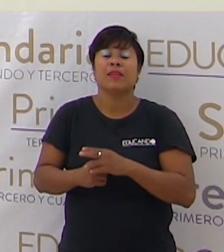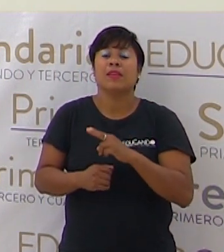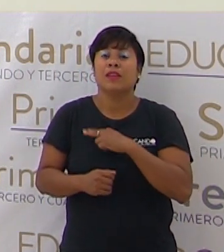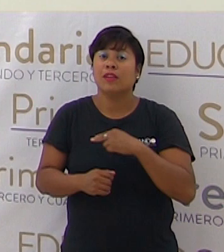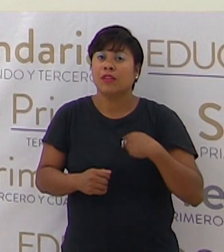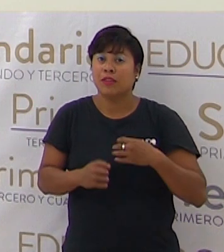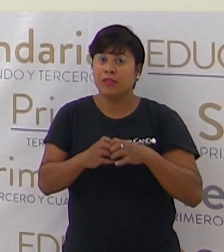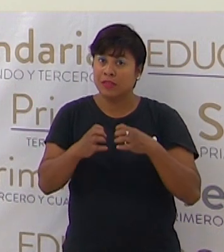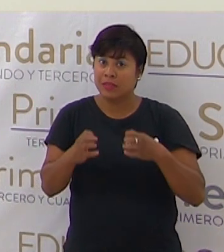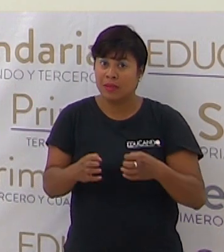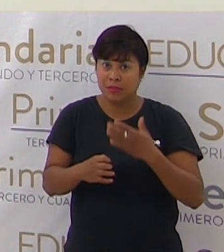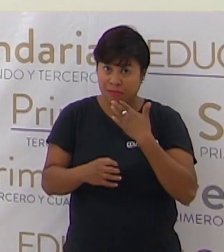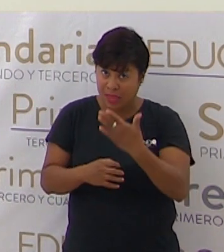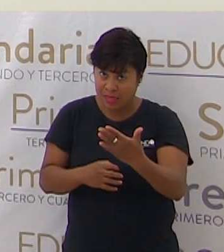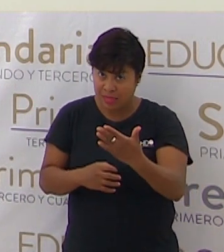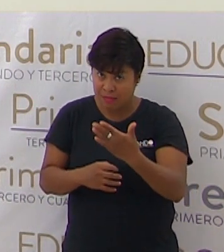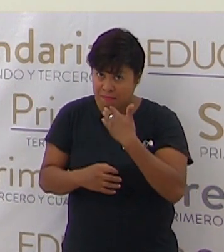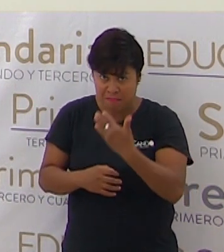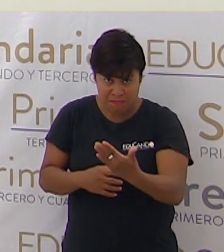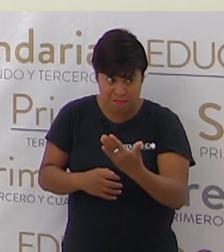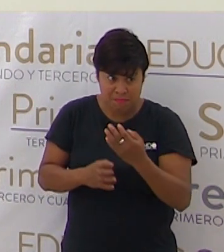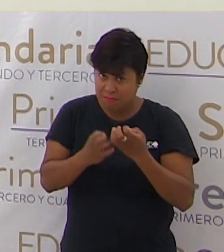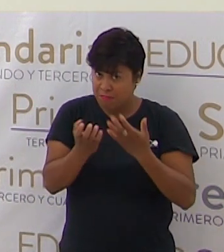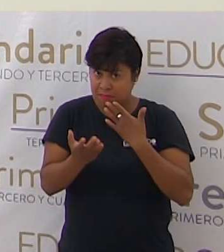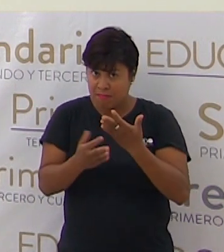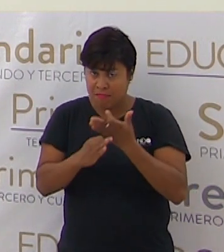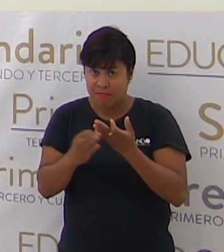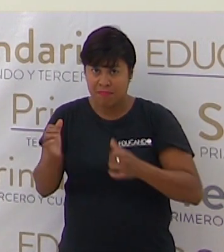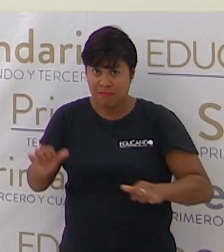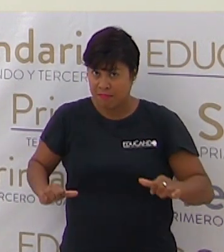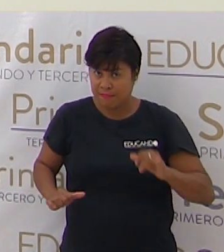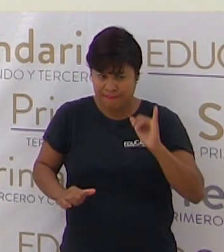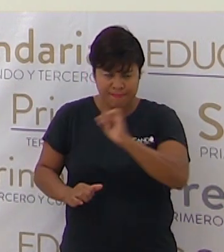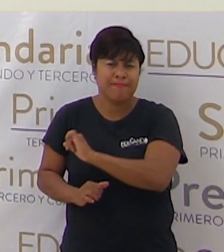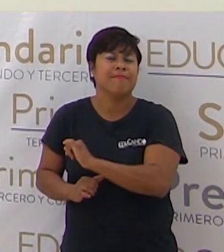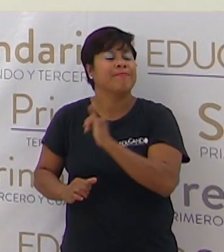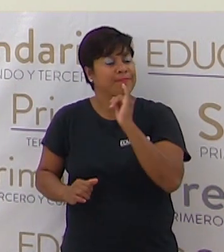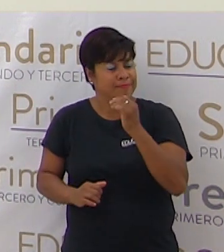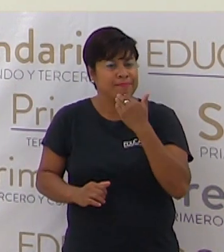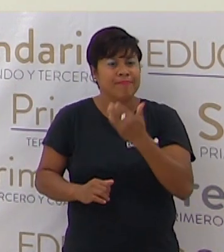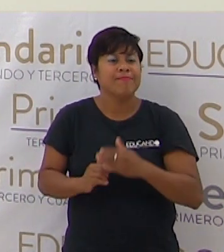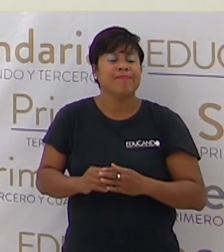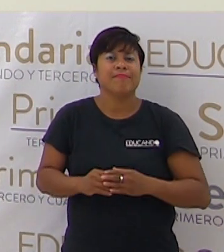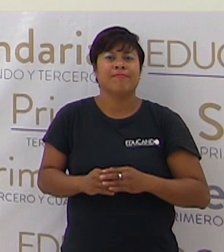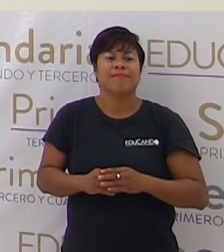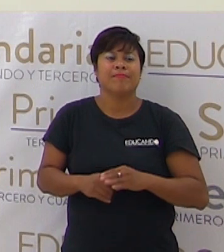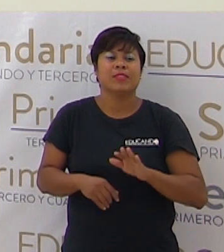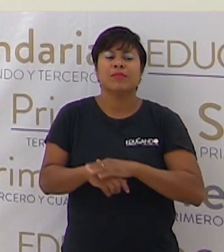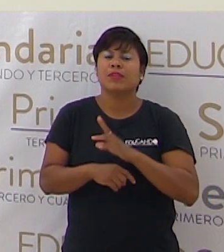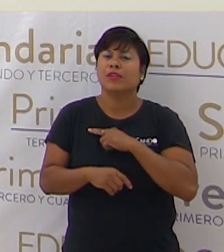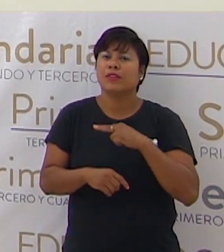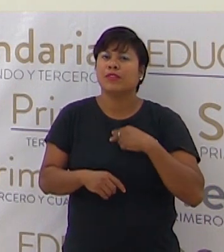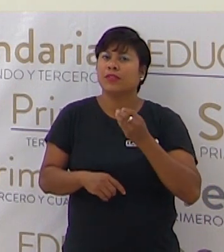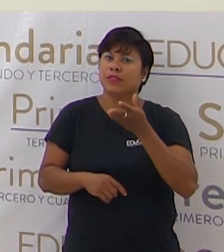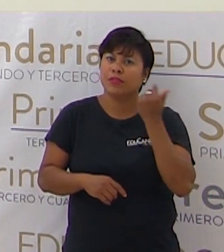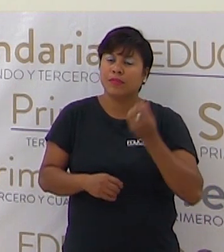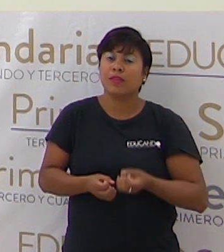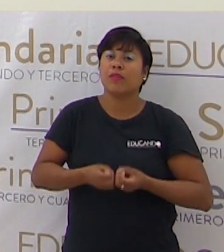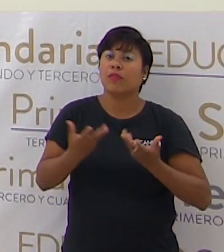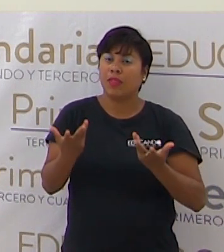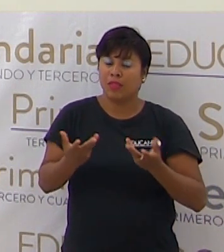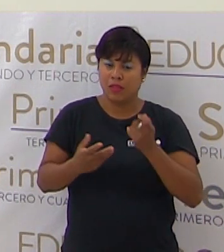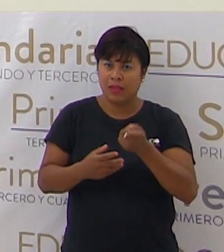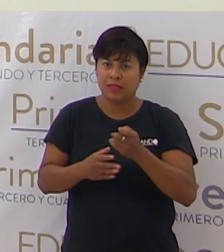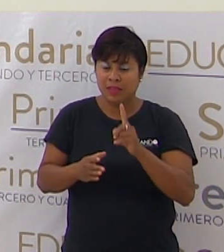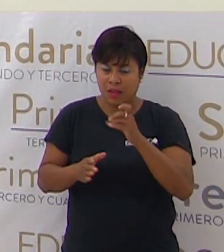estamos bien, ¿tú qué crees? Sí, ¿verdad? Porque realmente no sabemos de cuánto es